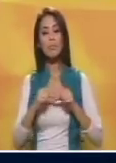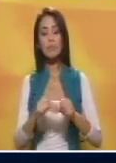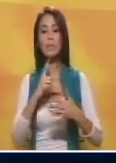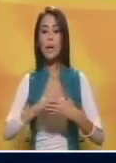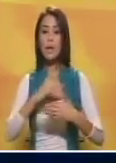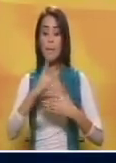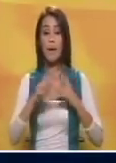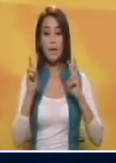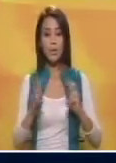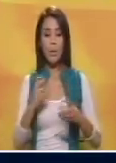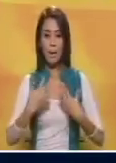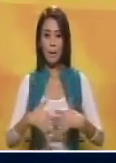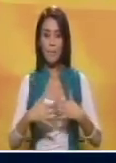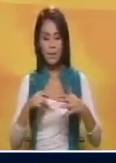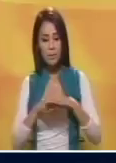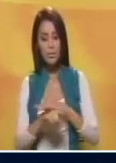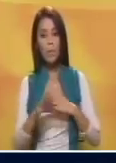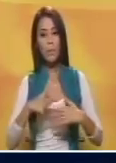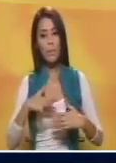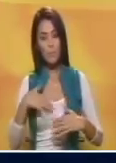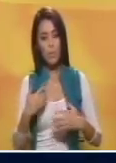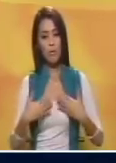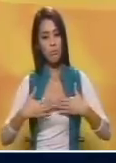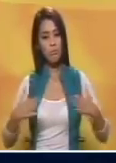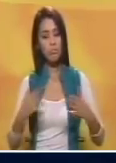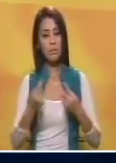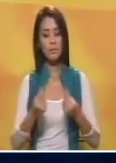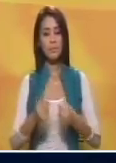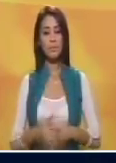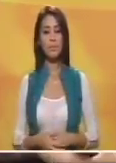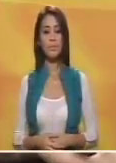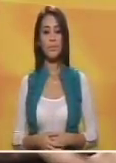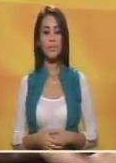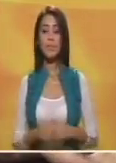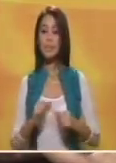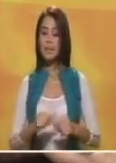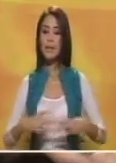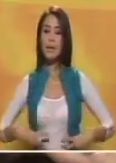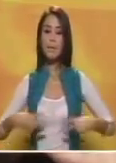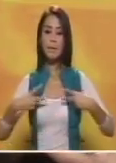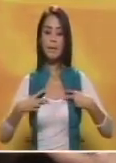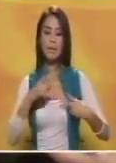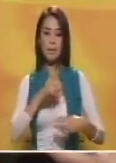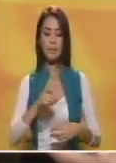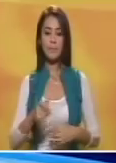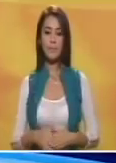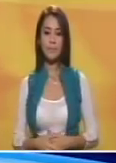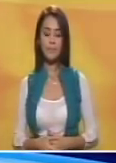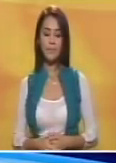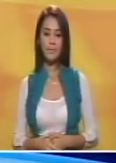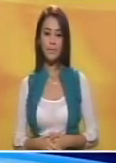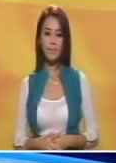planes para que las empresas también accedan a los insumos necesarios y así mantener la vida útil de sus maquinarias.